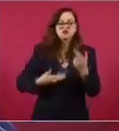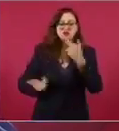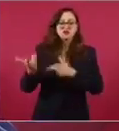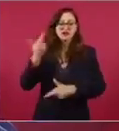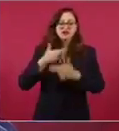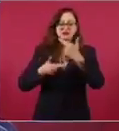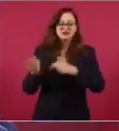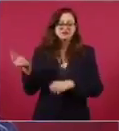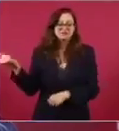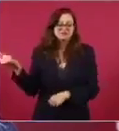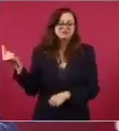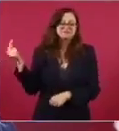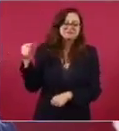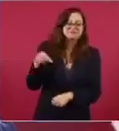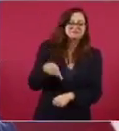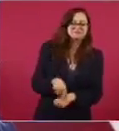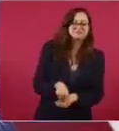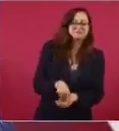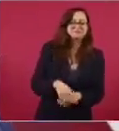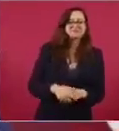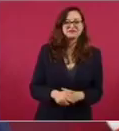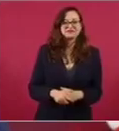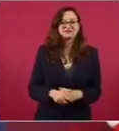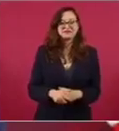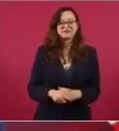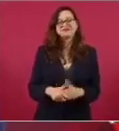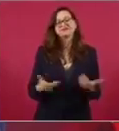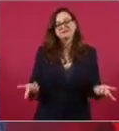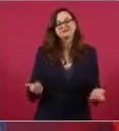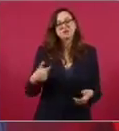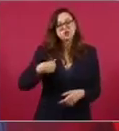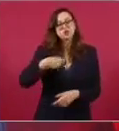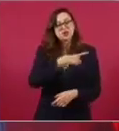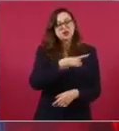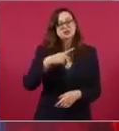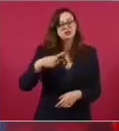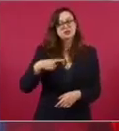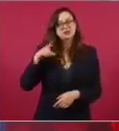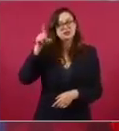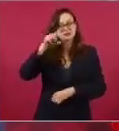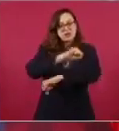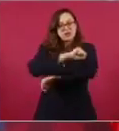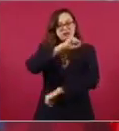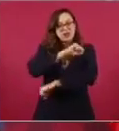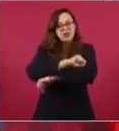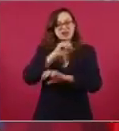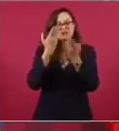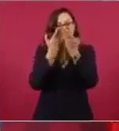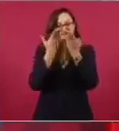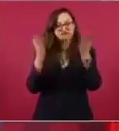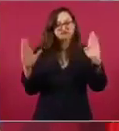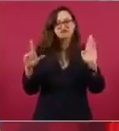y todavía tuve que salir por la ventana. Ya